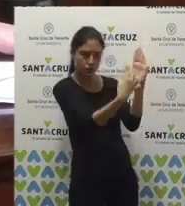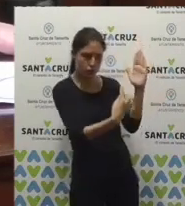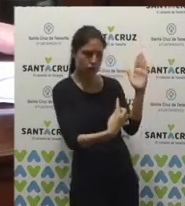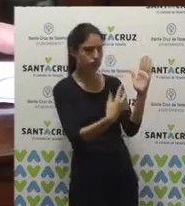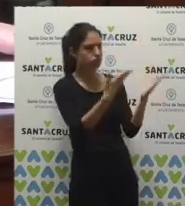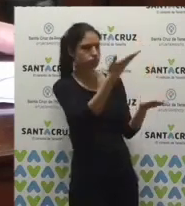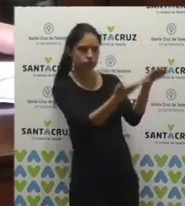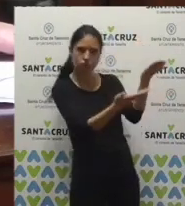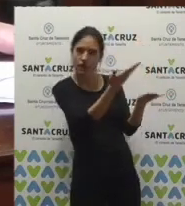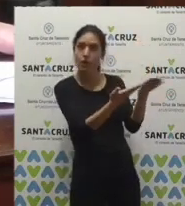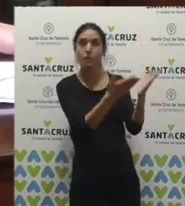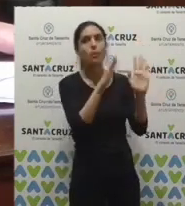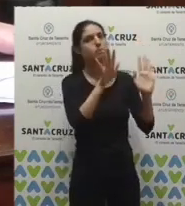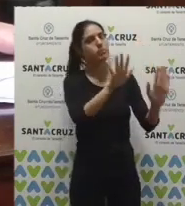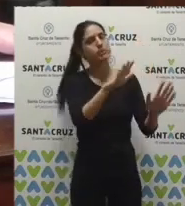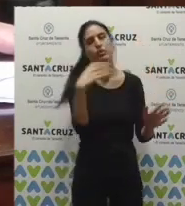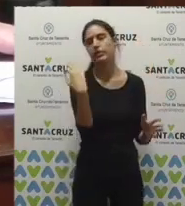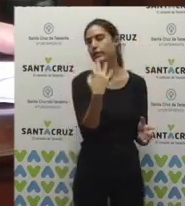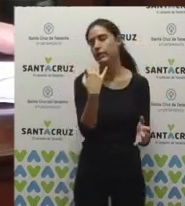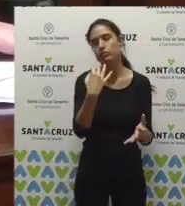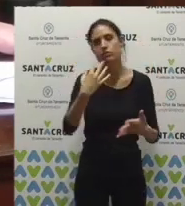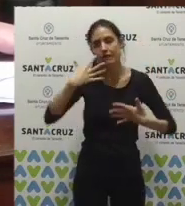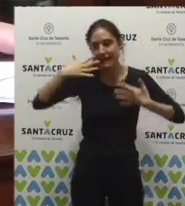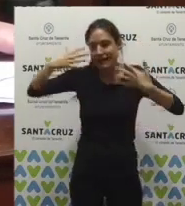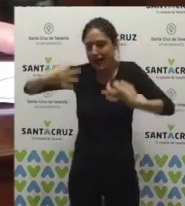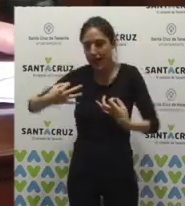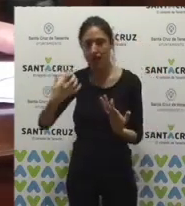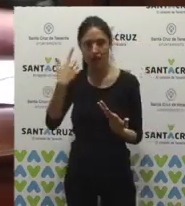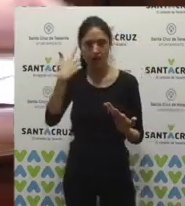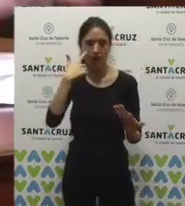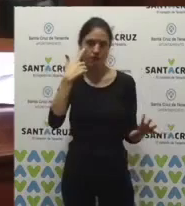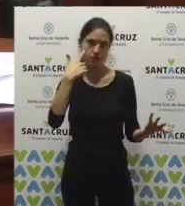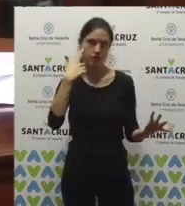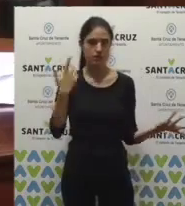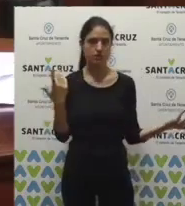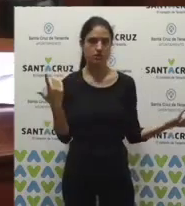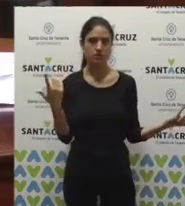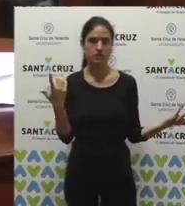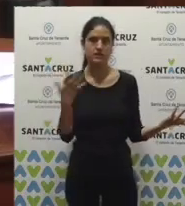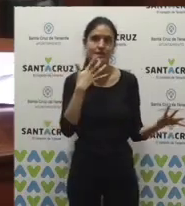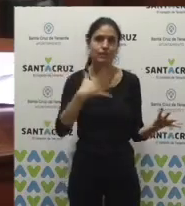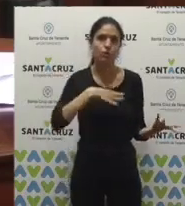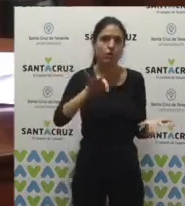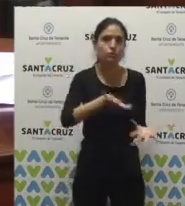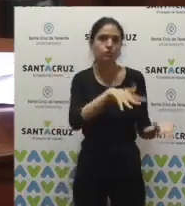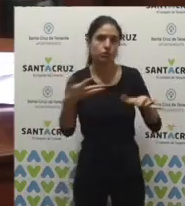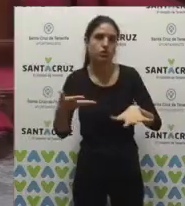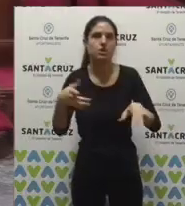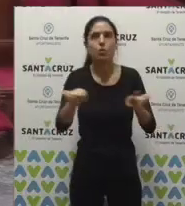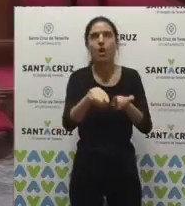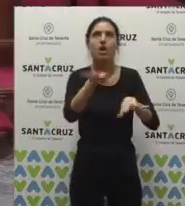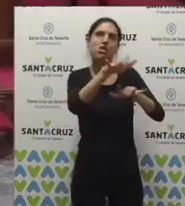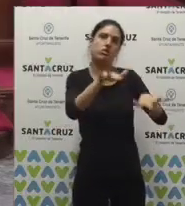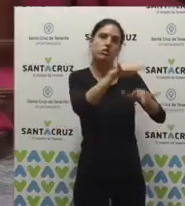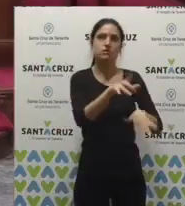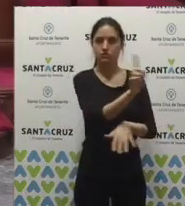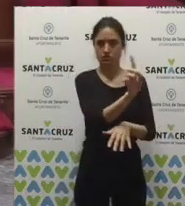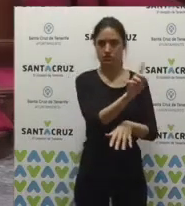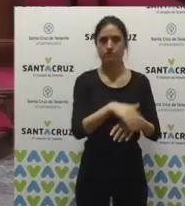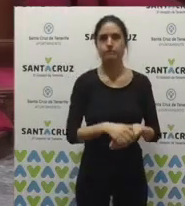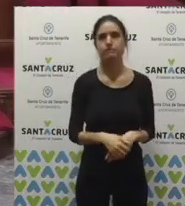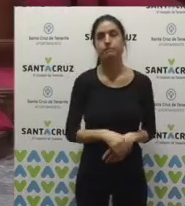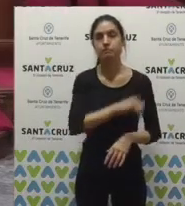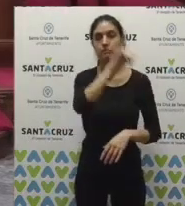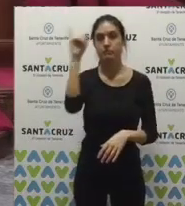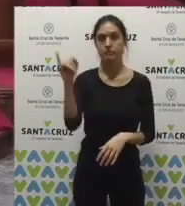como se dijo tenemos que ser realistas y en absoluto demagogos muchísimas gracias josé ángel